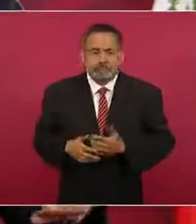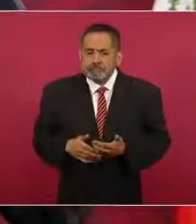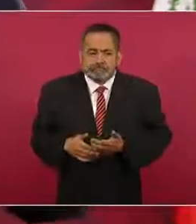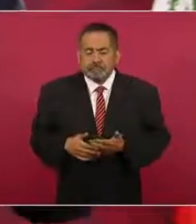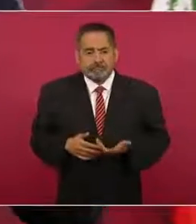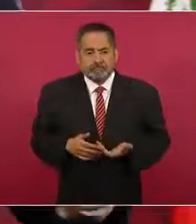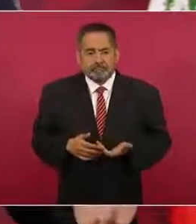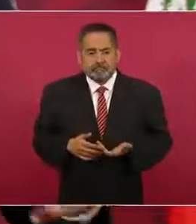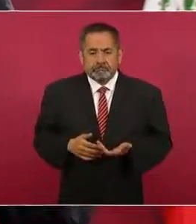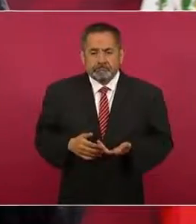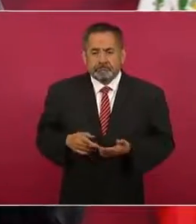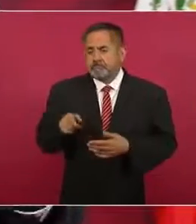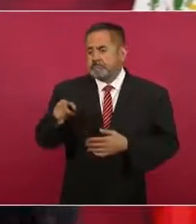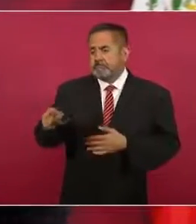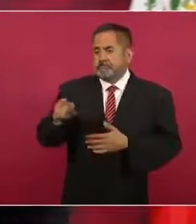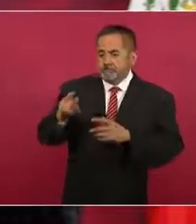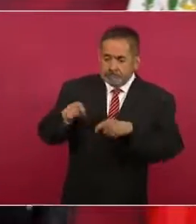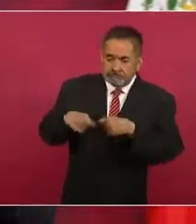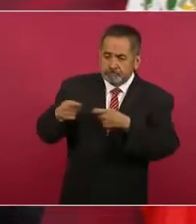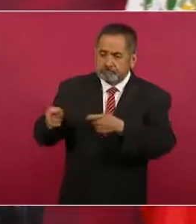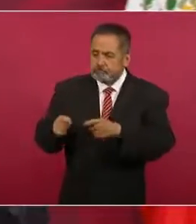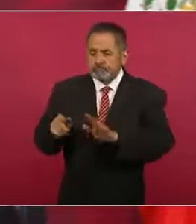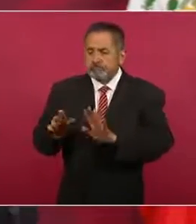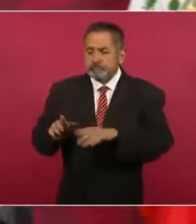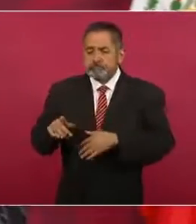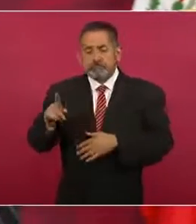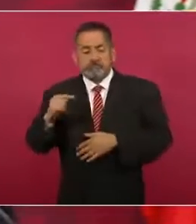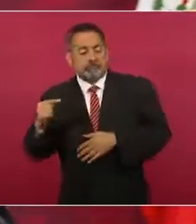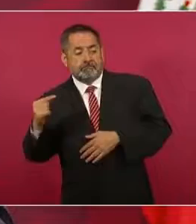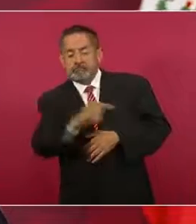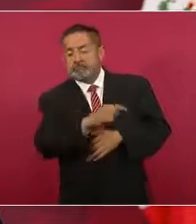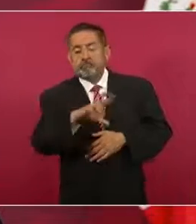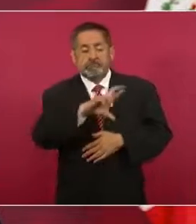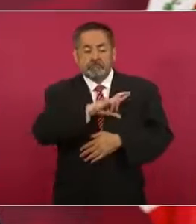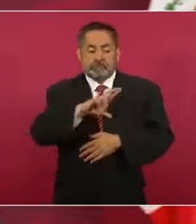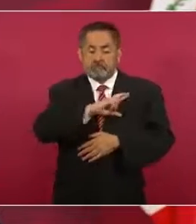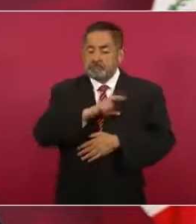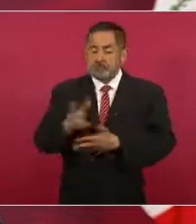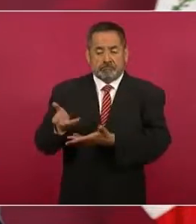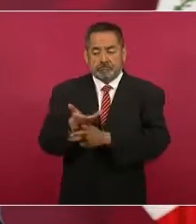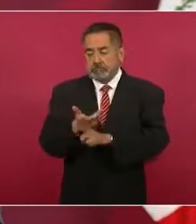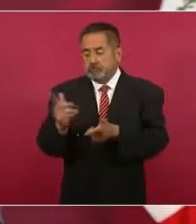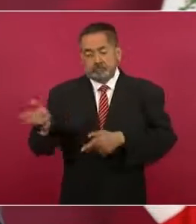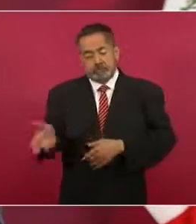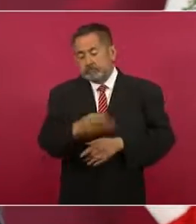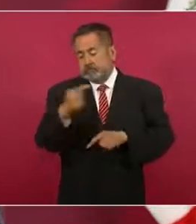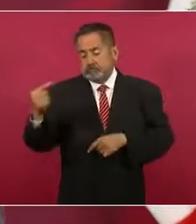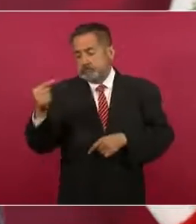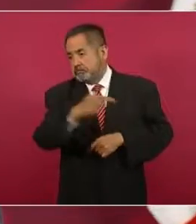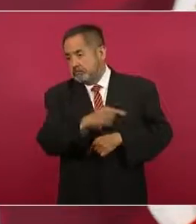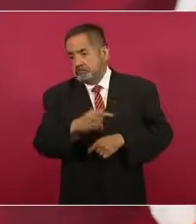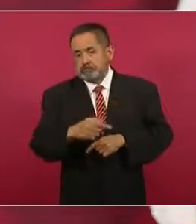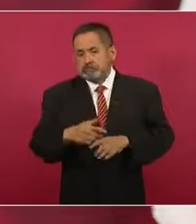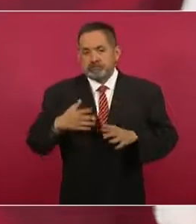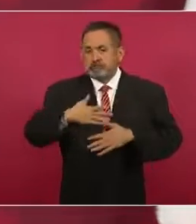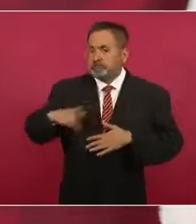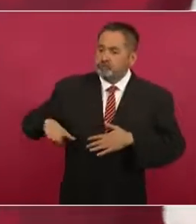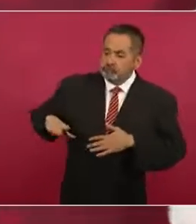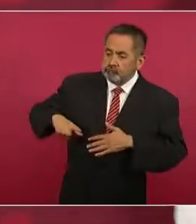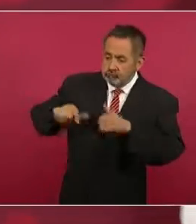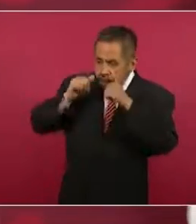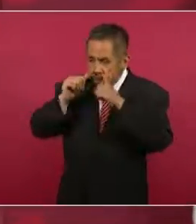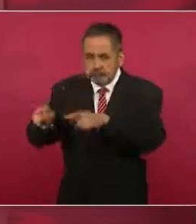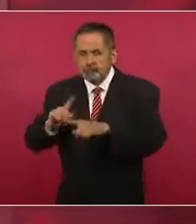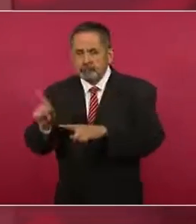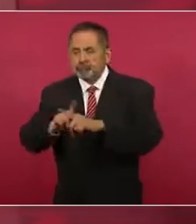Querían poner la educación al mercado como si fuese una mercancía para que adquirieran